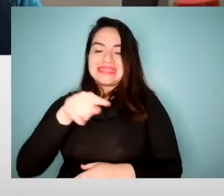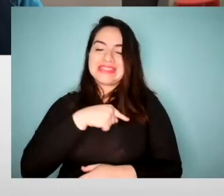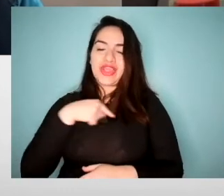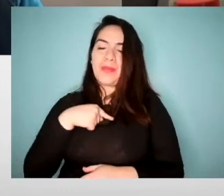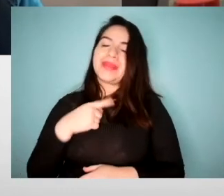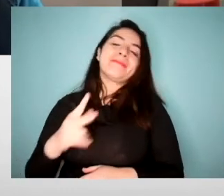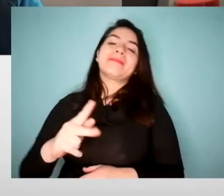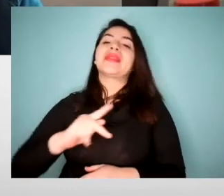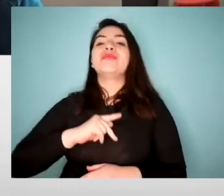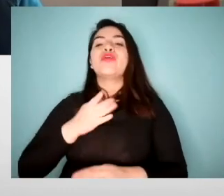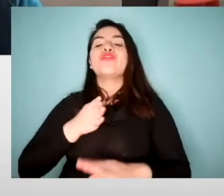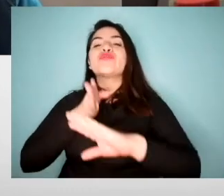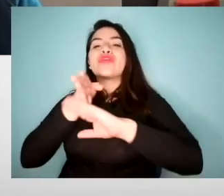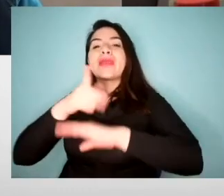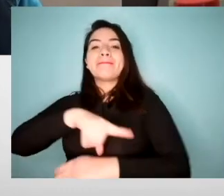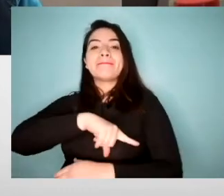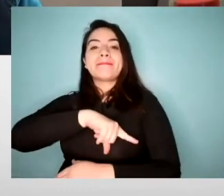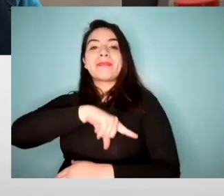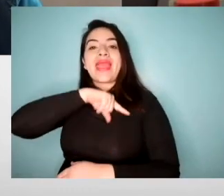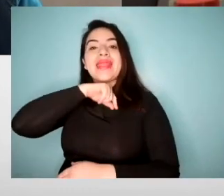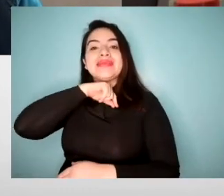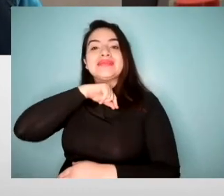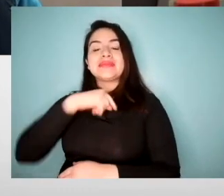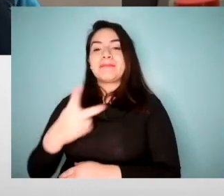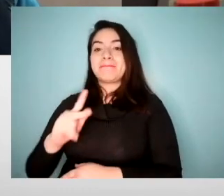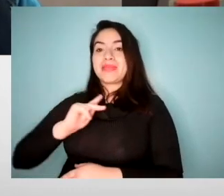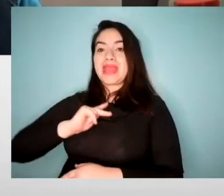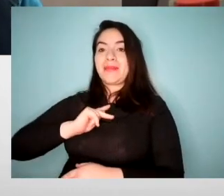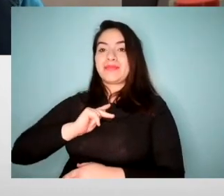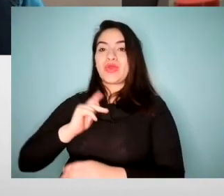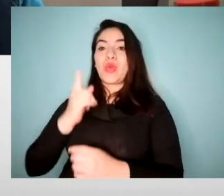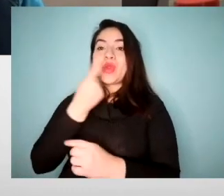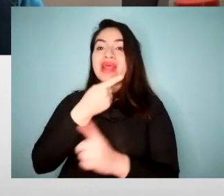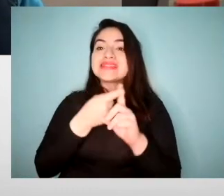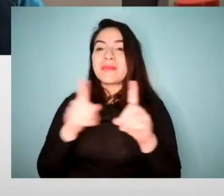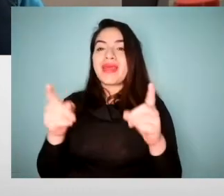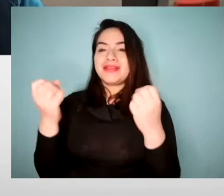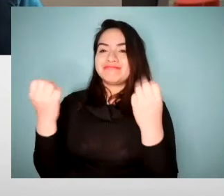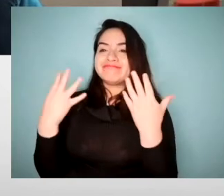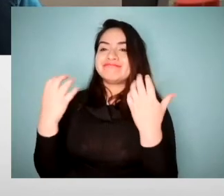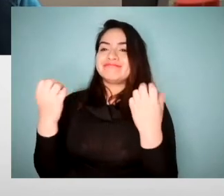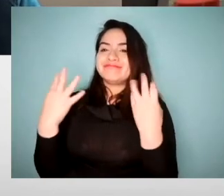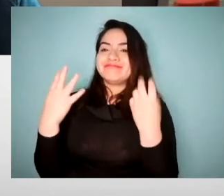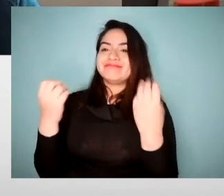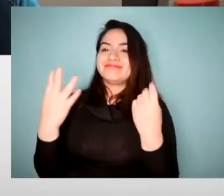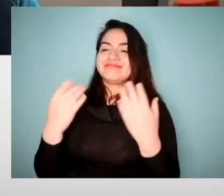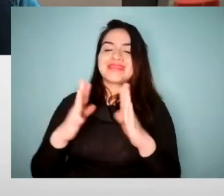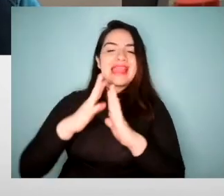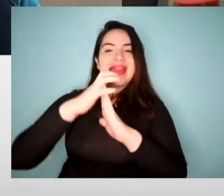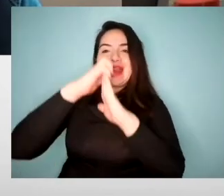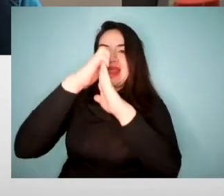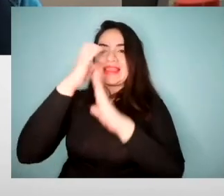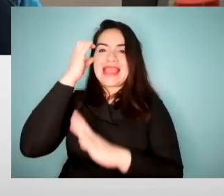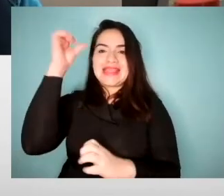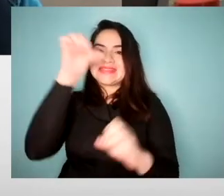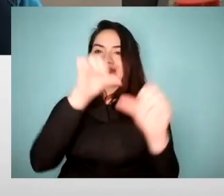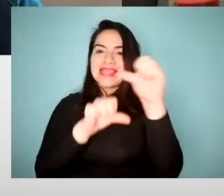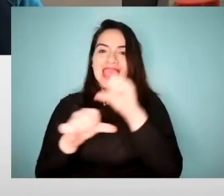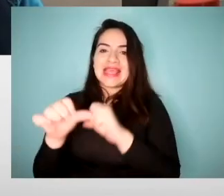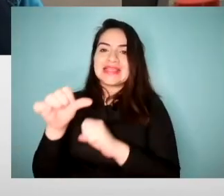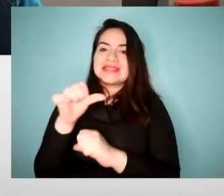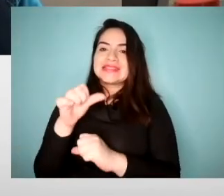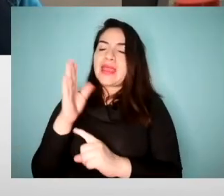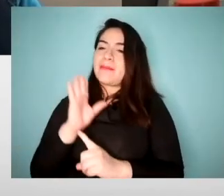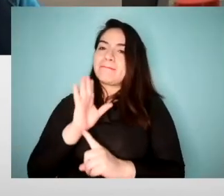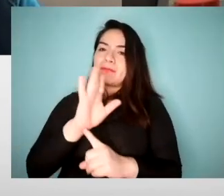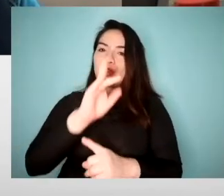París. Me premiaron, tuve una semana de coaching donde nos entrenaban a ser una líder en ciencia, a mostrar nuestro rol